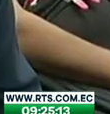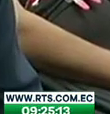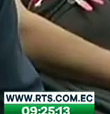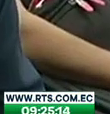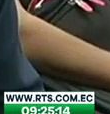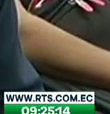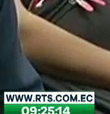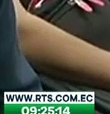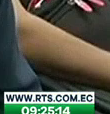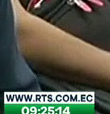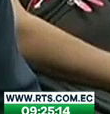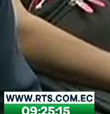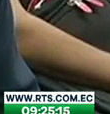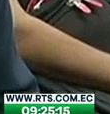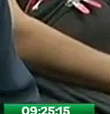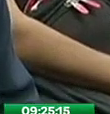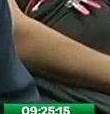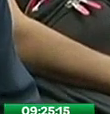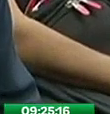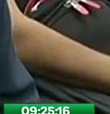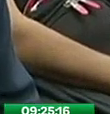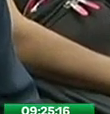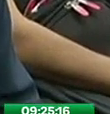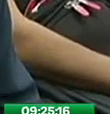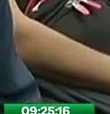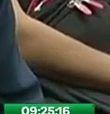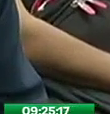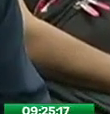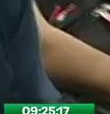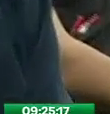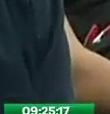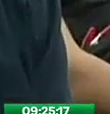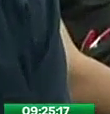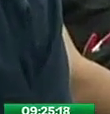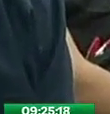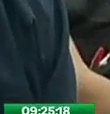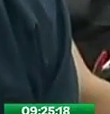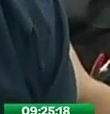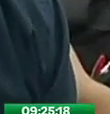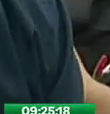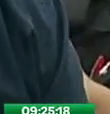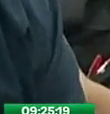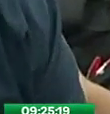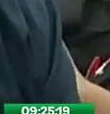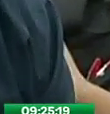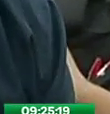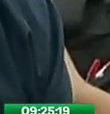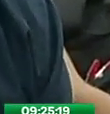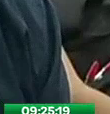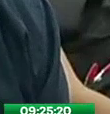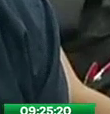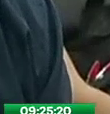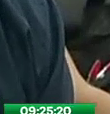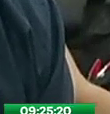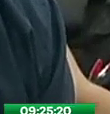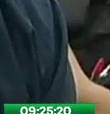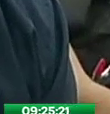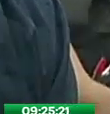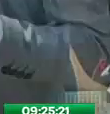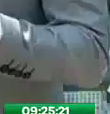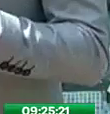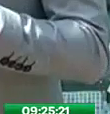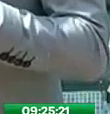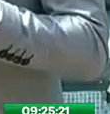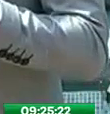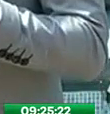más asequibilidad en cuanto a las tasas del mercado entonces por eso es la demanda bruta de de adquirir una vivienda